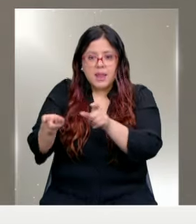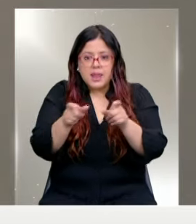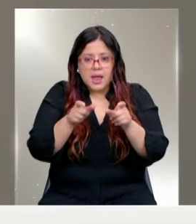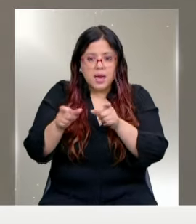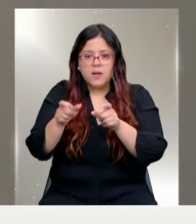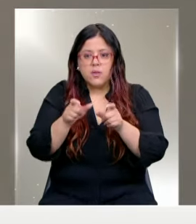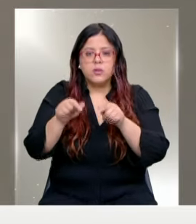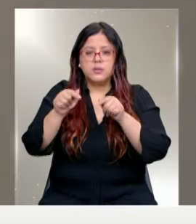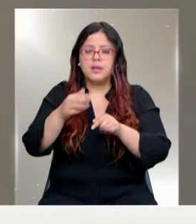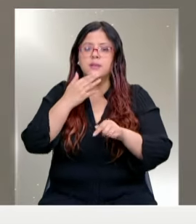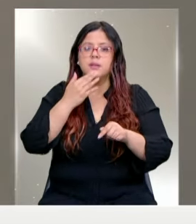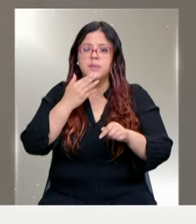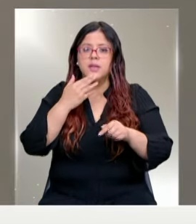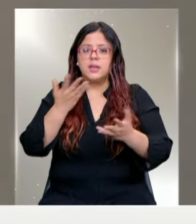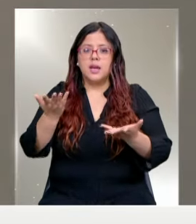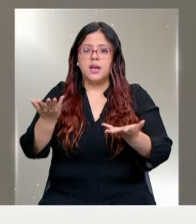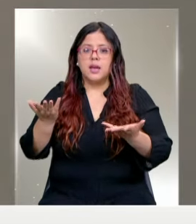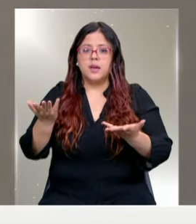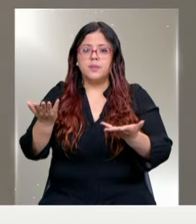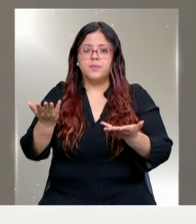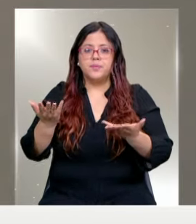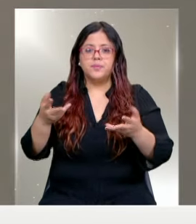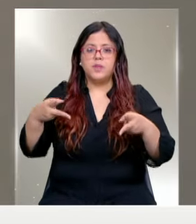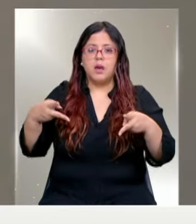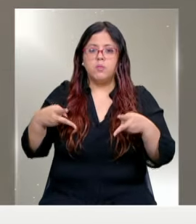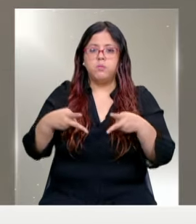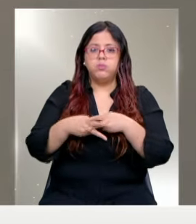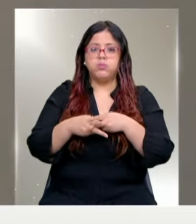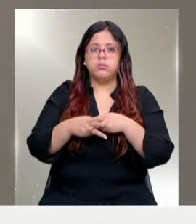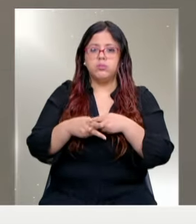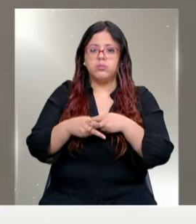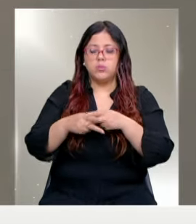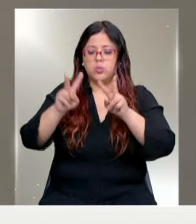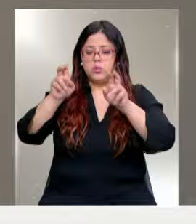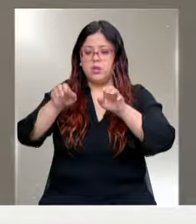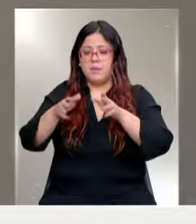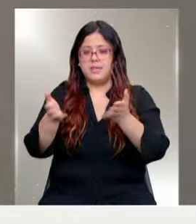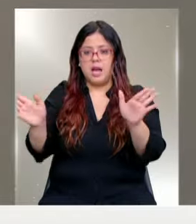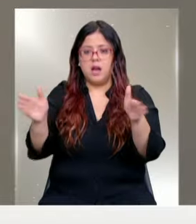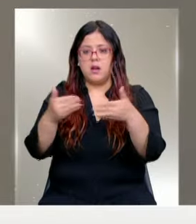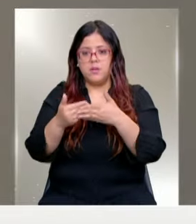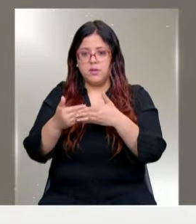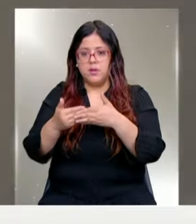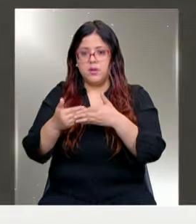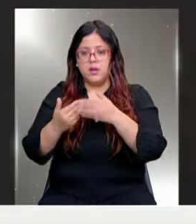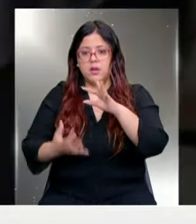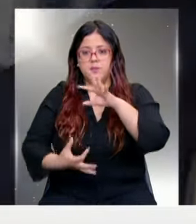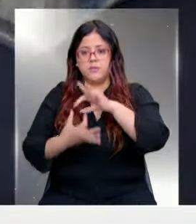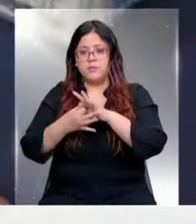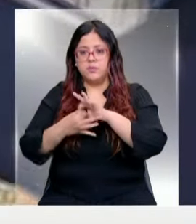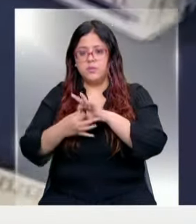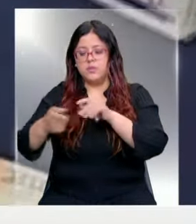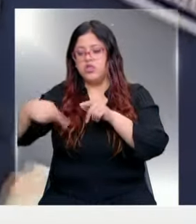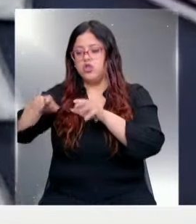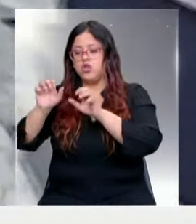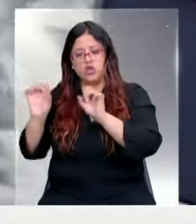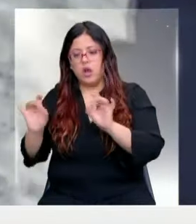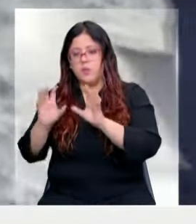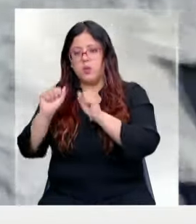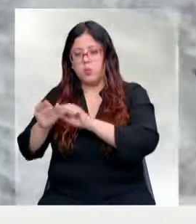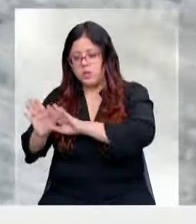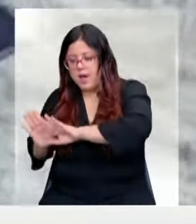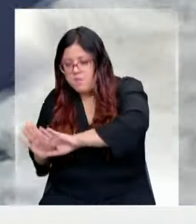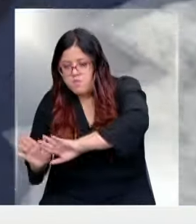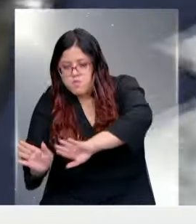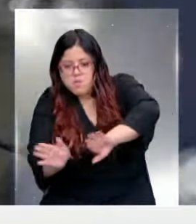además mantenían el pasaje bloqueado con una barrera de contención movible, que ellos mantenían llave, lo mantenían cerrado con candado. Pero la vigilancia se